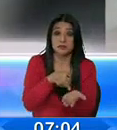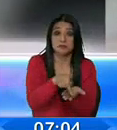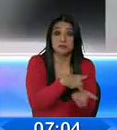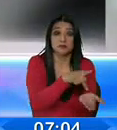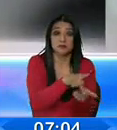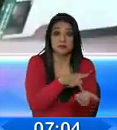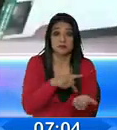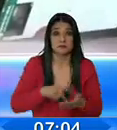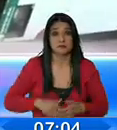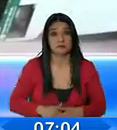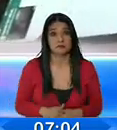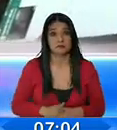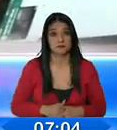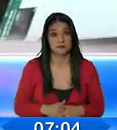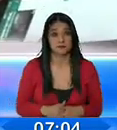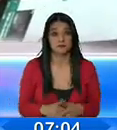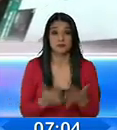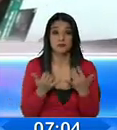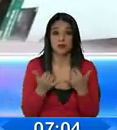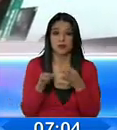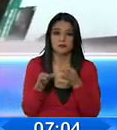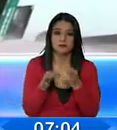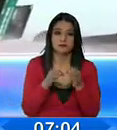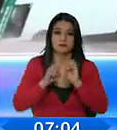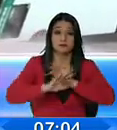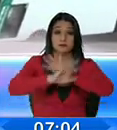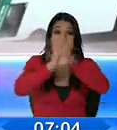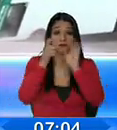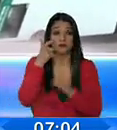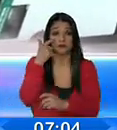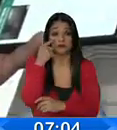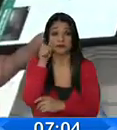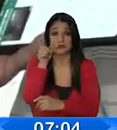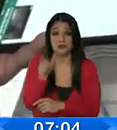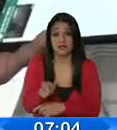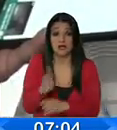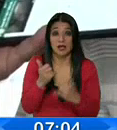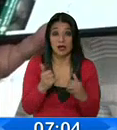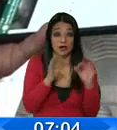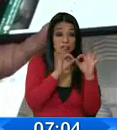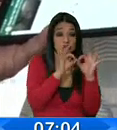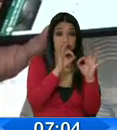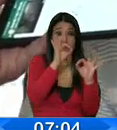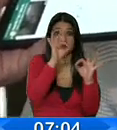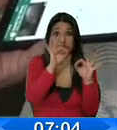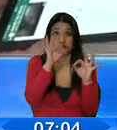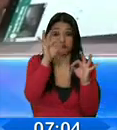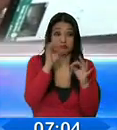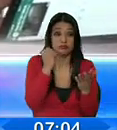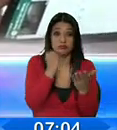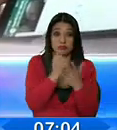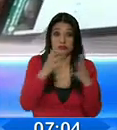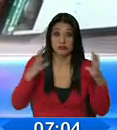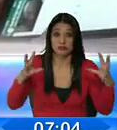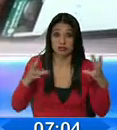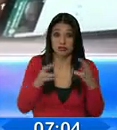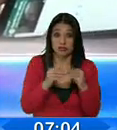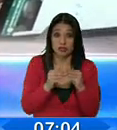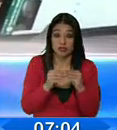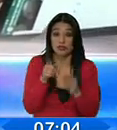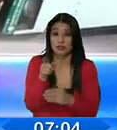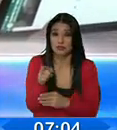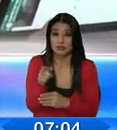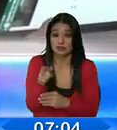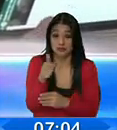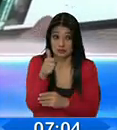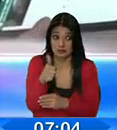procesados. Esclarecerle al señor fiscal de que la línea gráfica que consta en esos sellos no es la pertinente